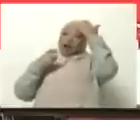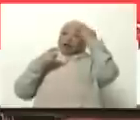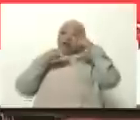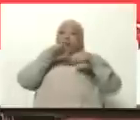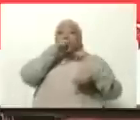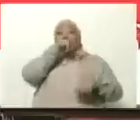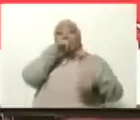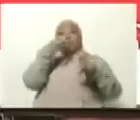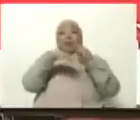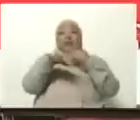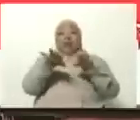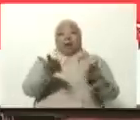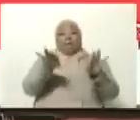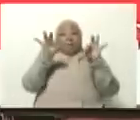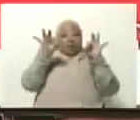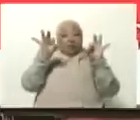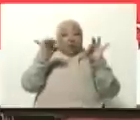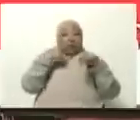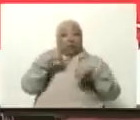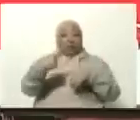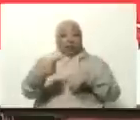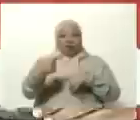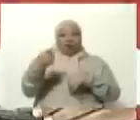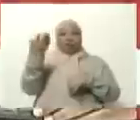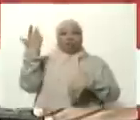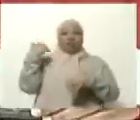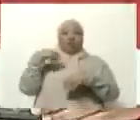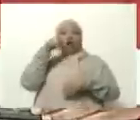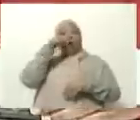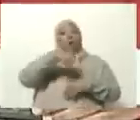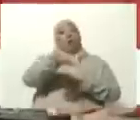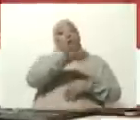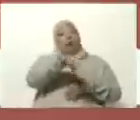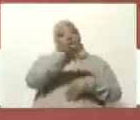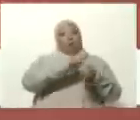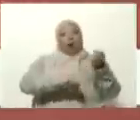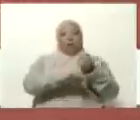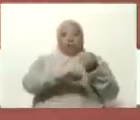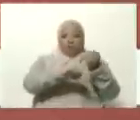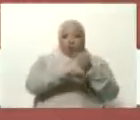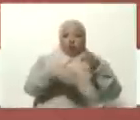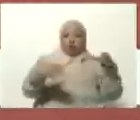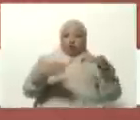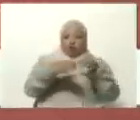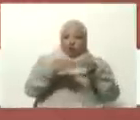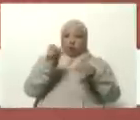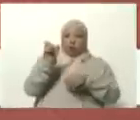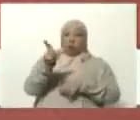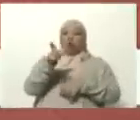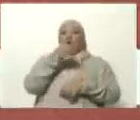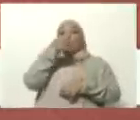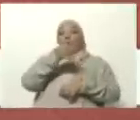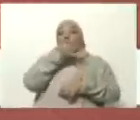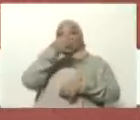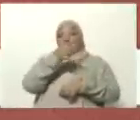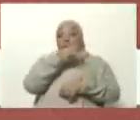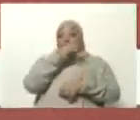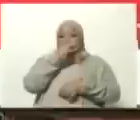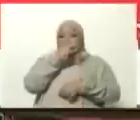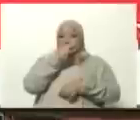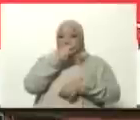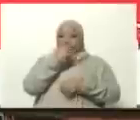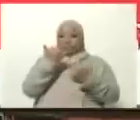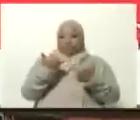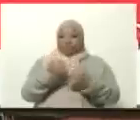nosotros, tu partido, el Partido Socialista Unido de Venezuela, tu pueblo, tu Fuerza Armada, más unidos que nunca. Y así será, así será.